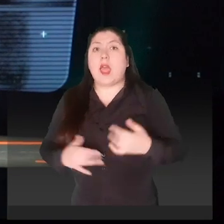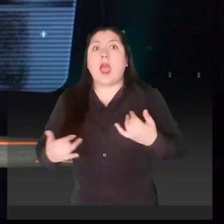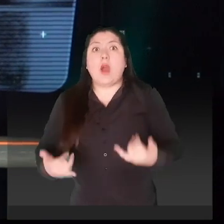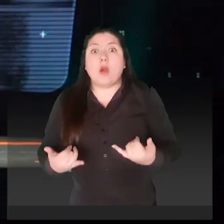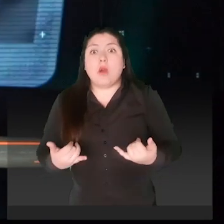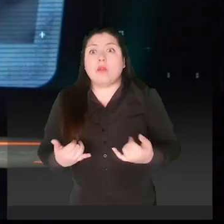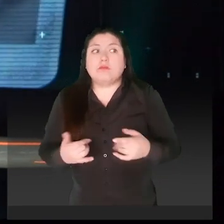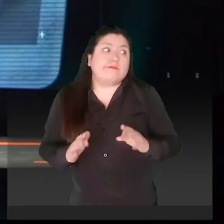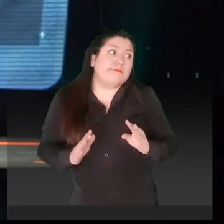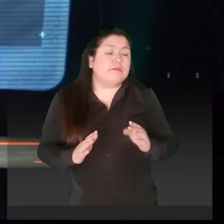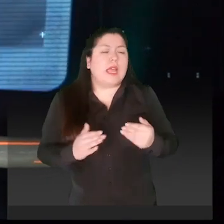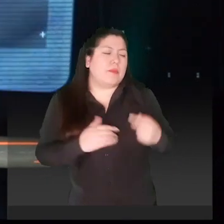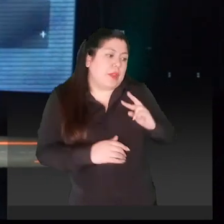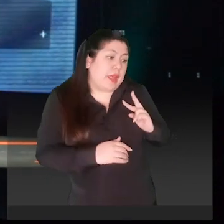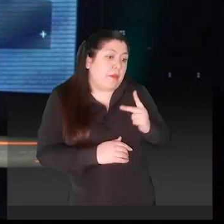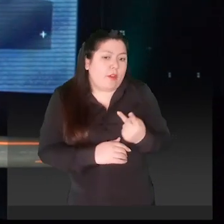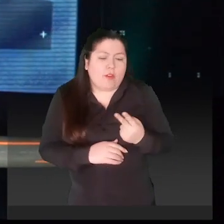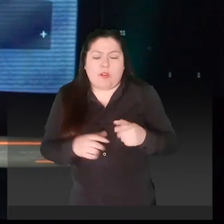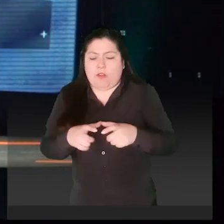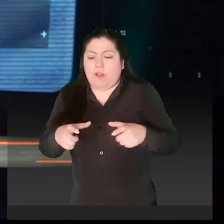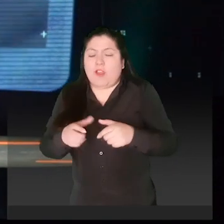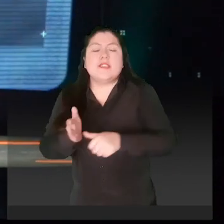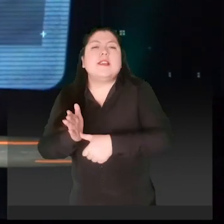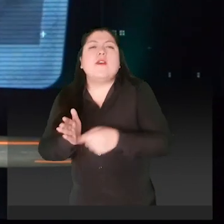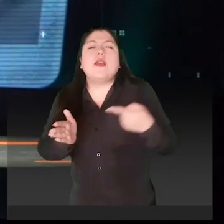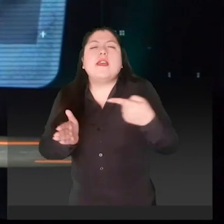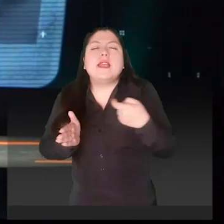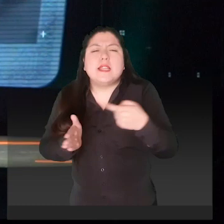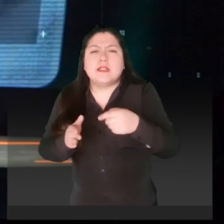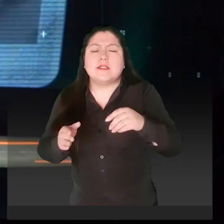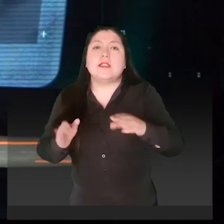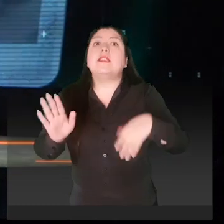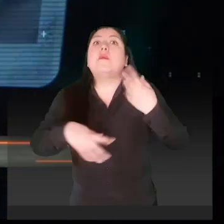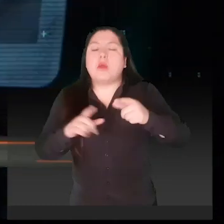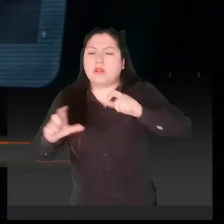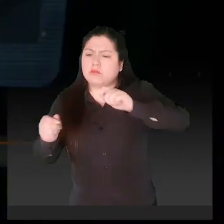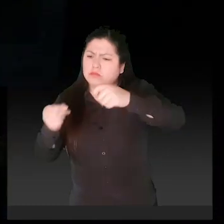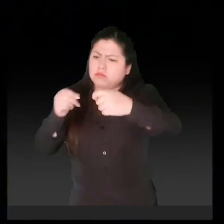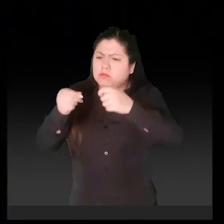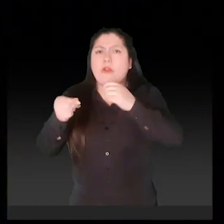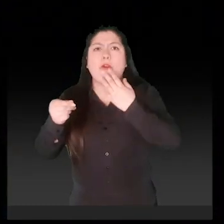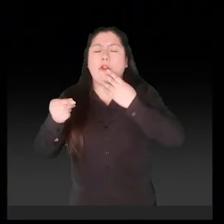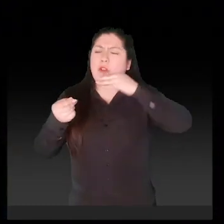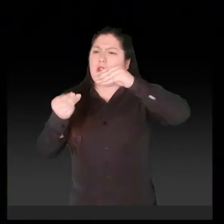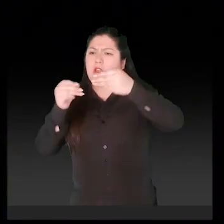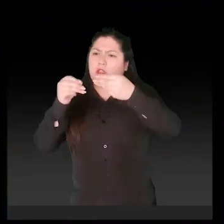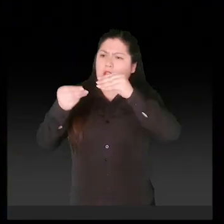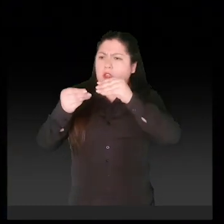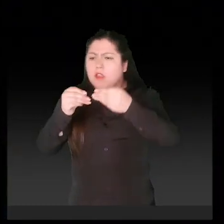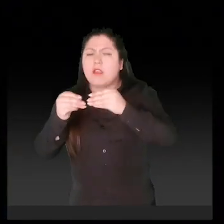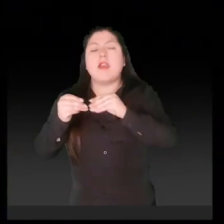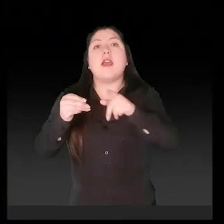gris de unos hologramas. Creo que muchos de ustedes la tuvieron. Se perfeccionó, fuimos avanzando. ¿Cuál era la